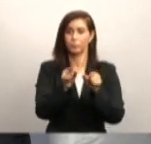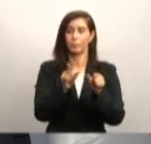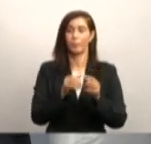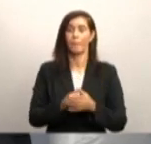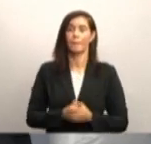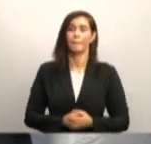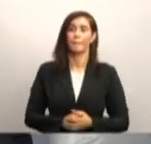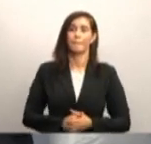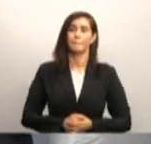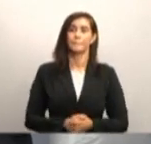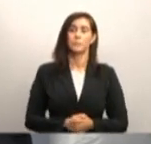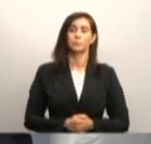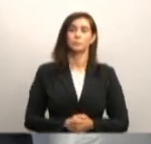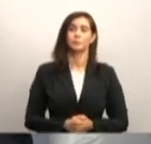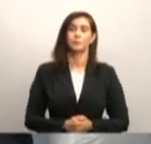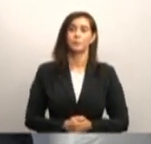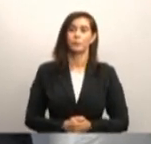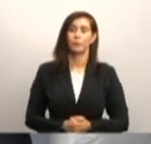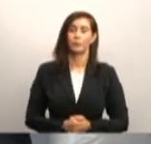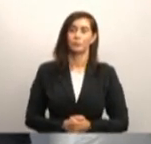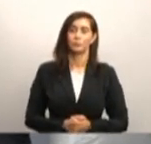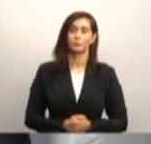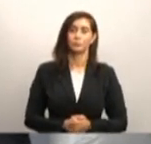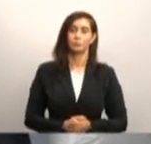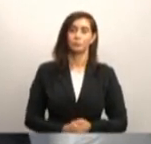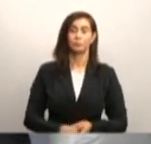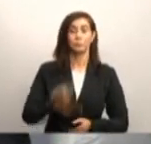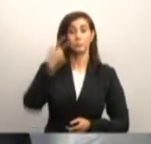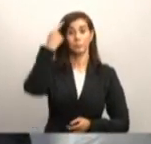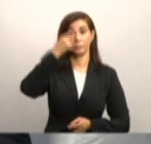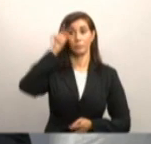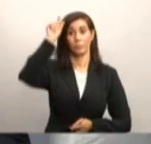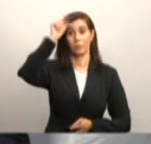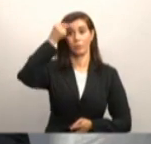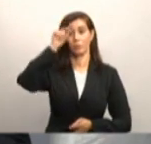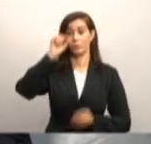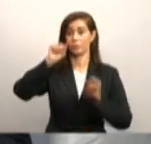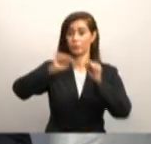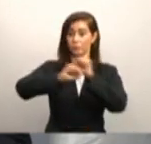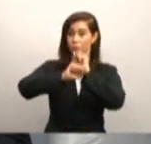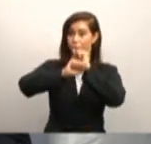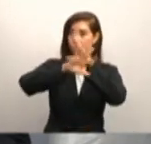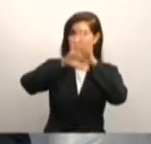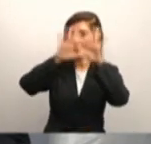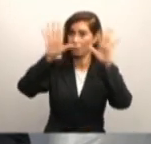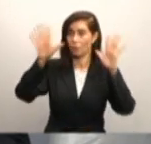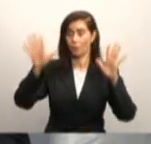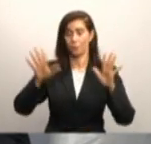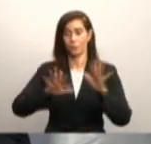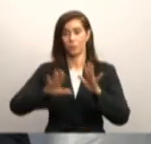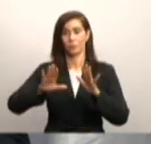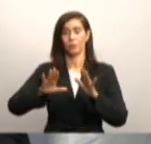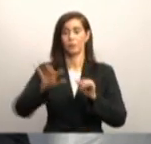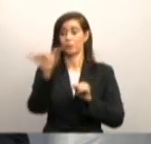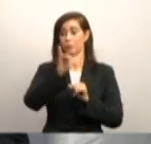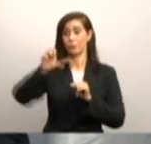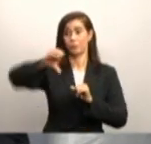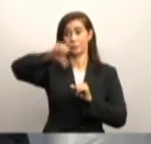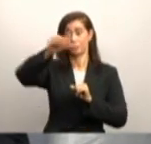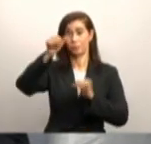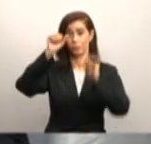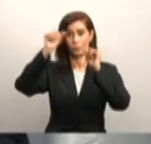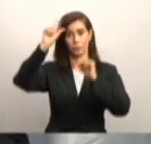Bueno, yo creo que el gobierno ha sido claro desde el principio, y todos los gobiernos a nivel internacional han